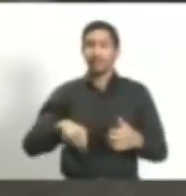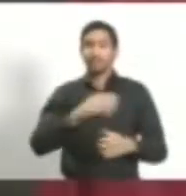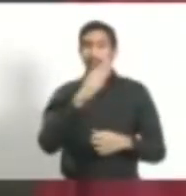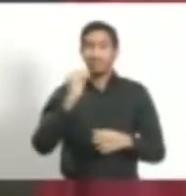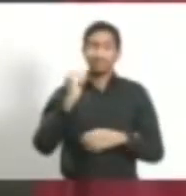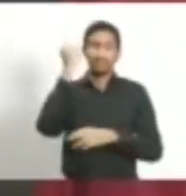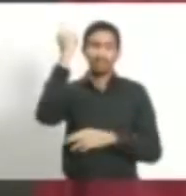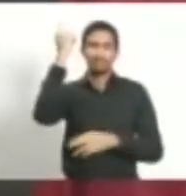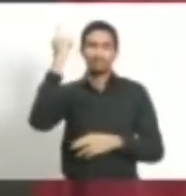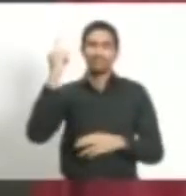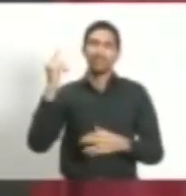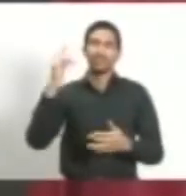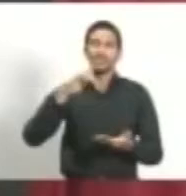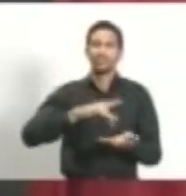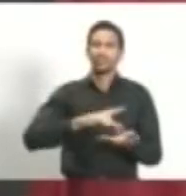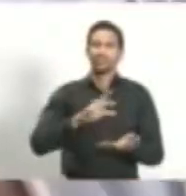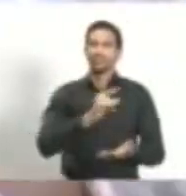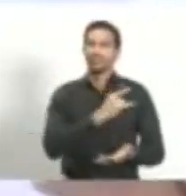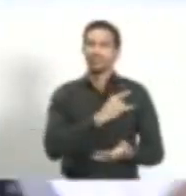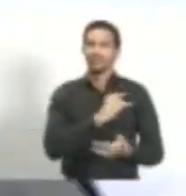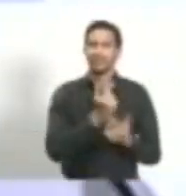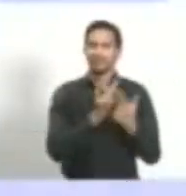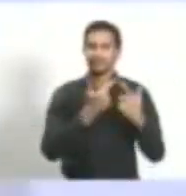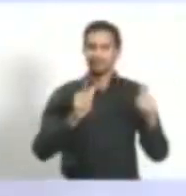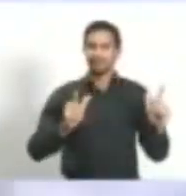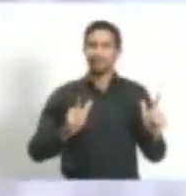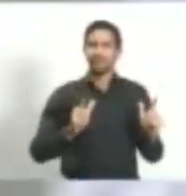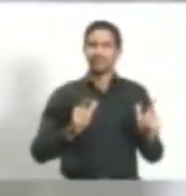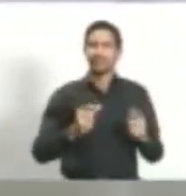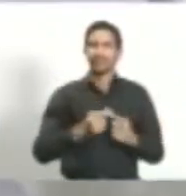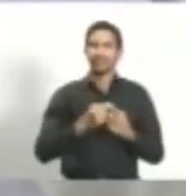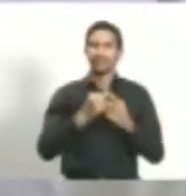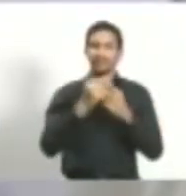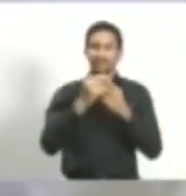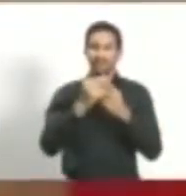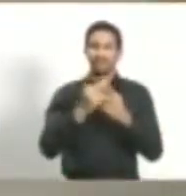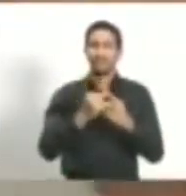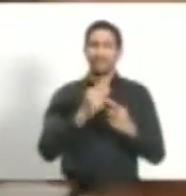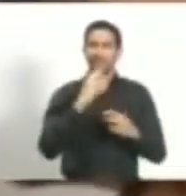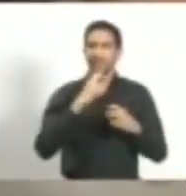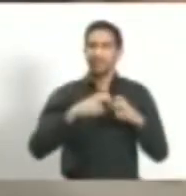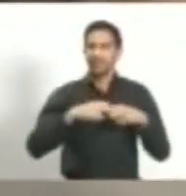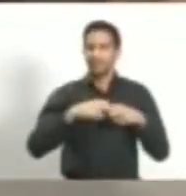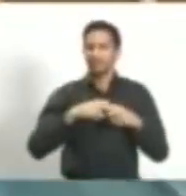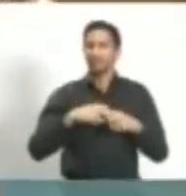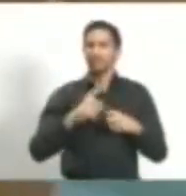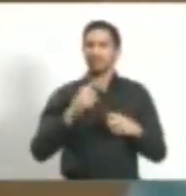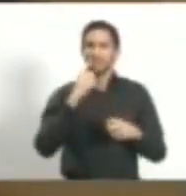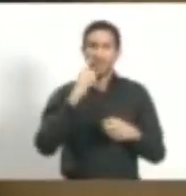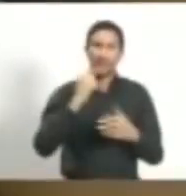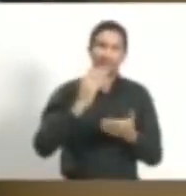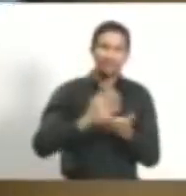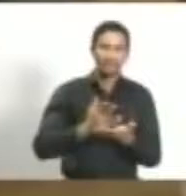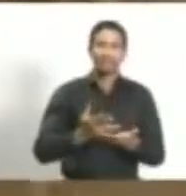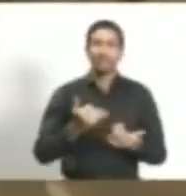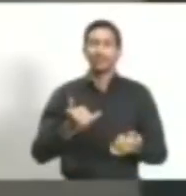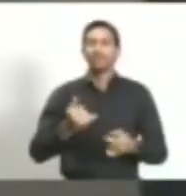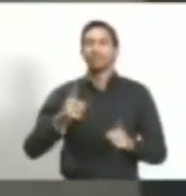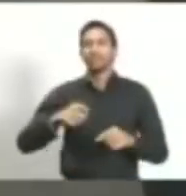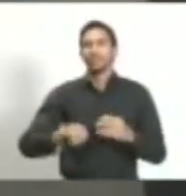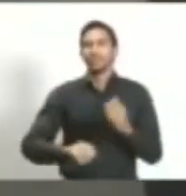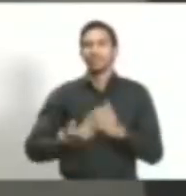recibir a través de la Universidad Libre de Barranquilla la especialidad en ortopedia y traumatología, además de contar con una nueva especialización en derecho